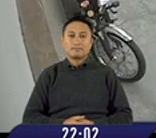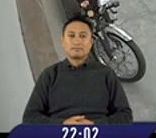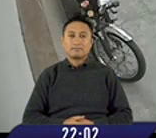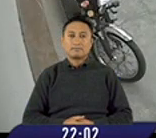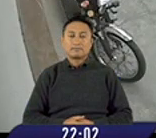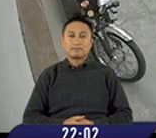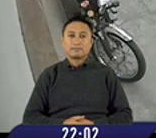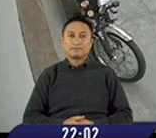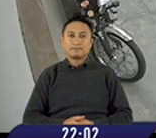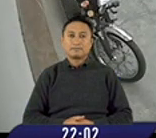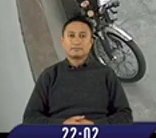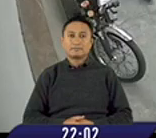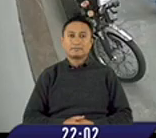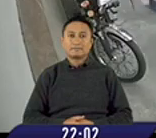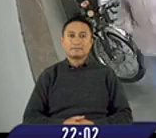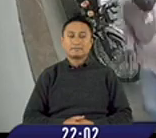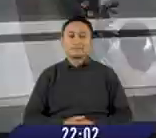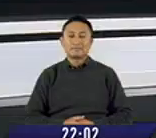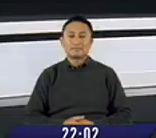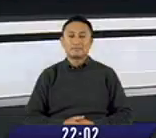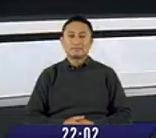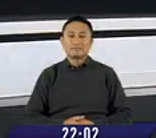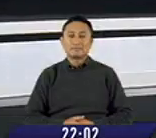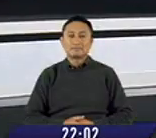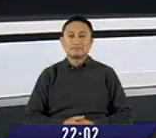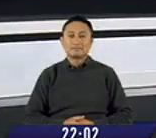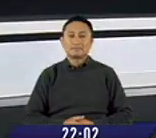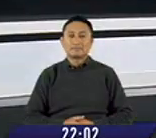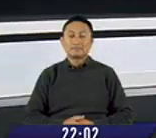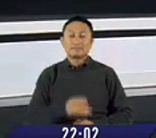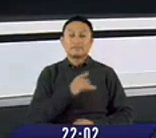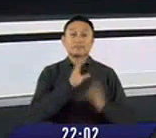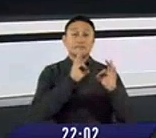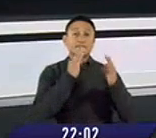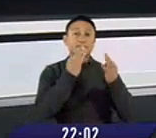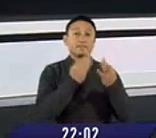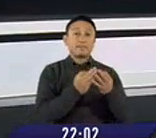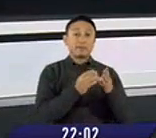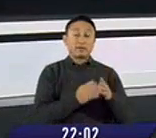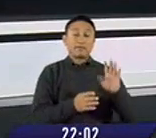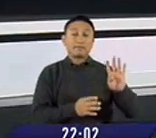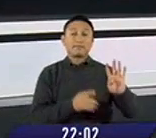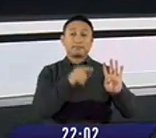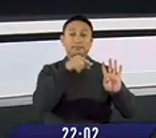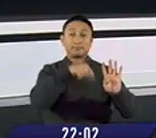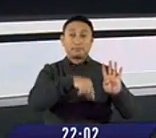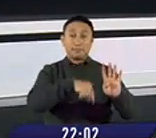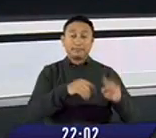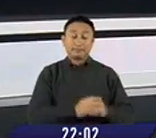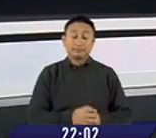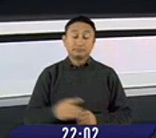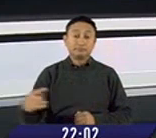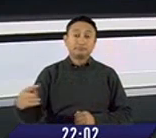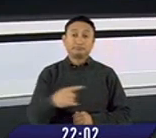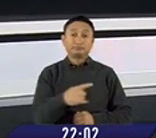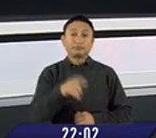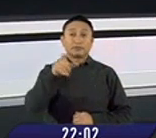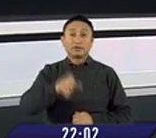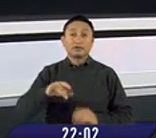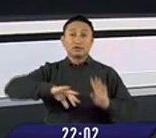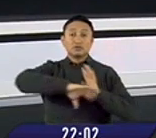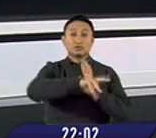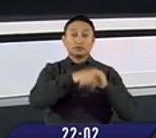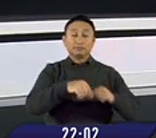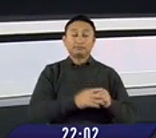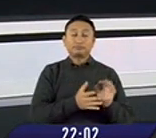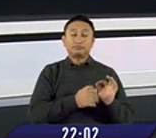Informó Miguel Laje. Una familia integrada por 4 miembros fue víctima del accionar delictivo en el